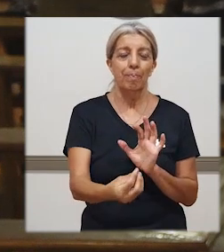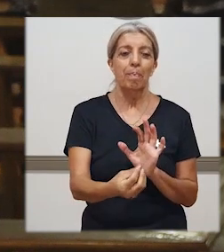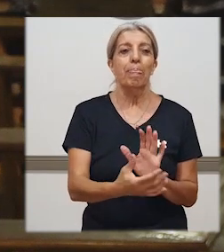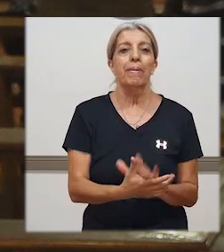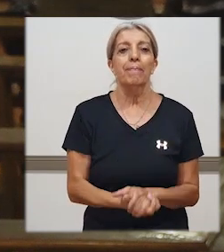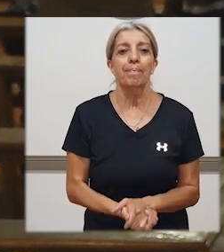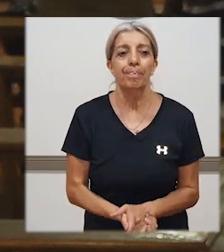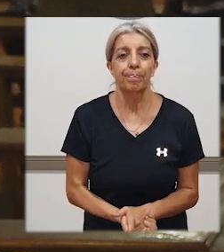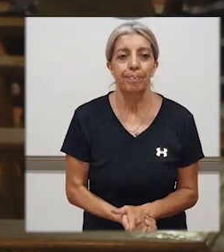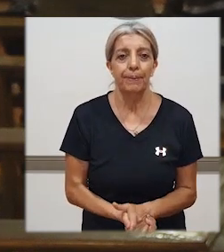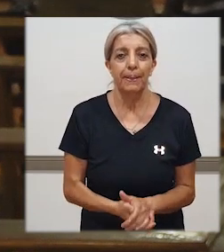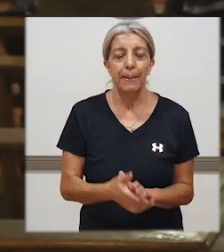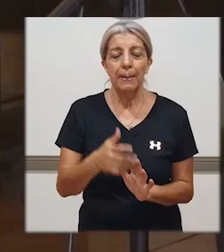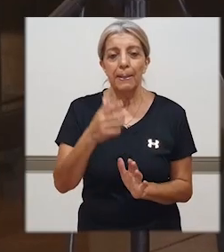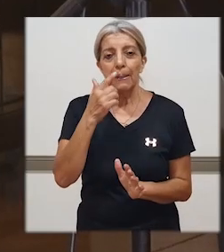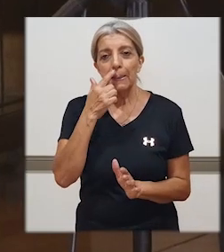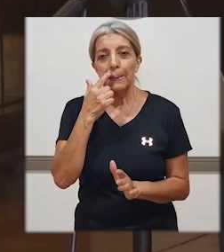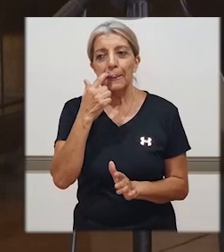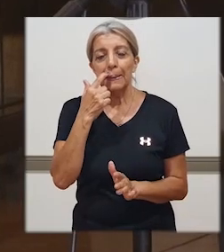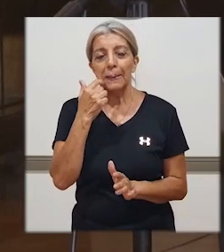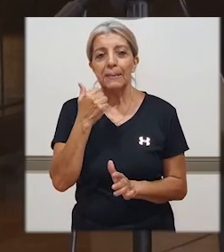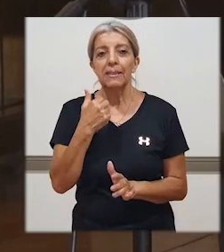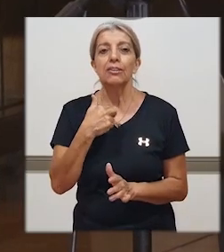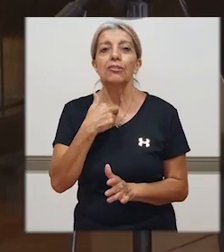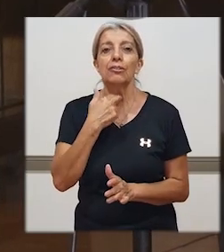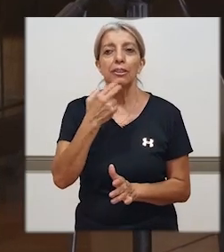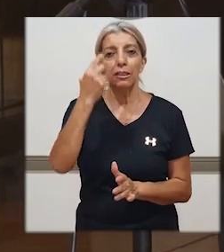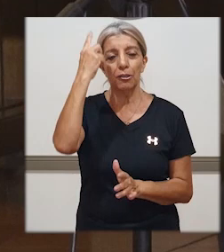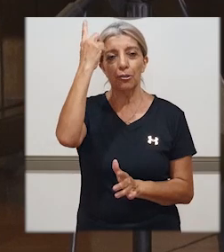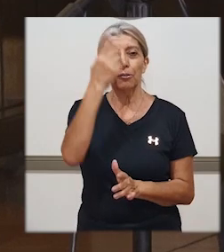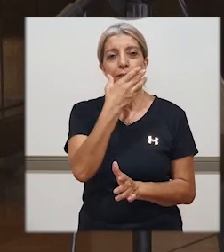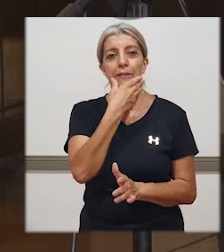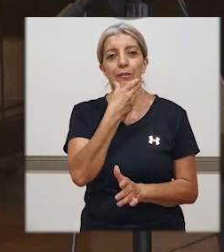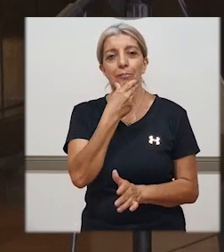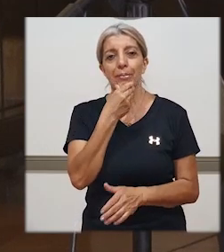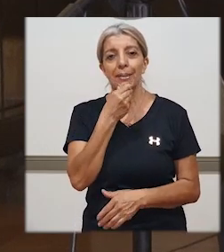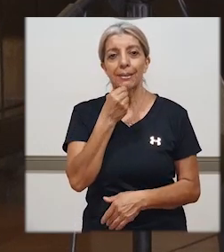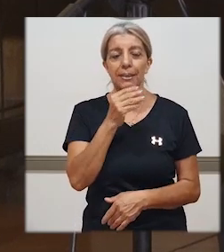Señor, Hijo de Dios Padre,